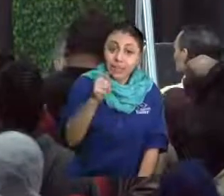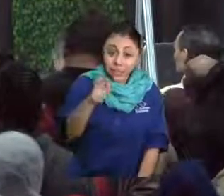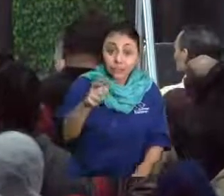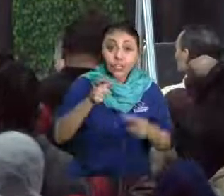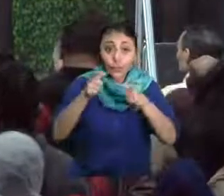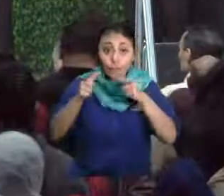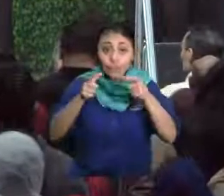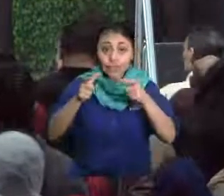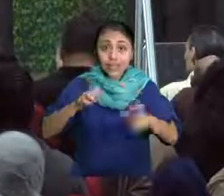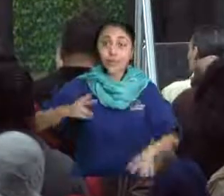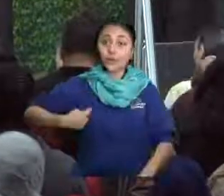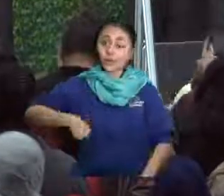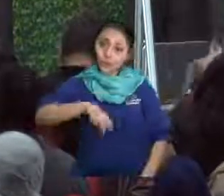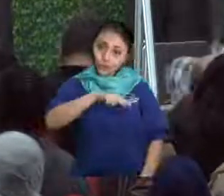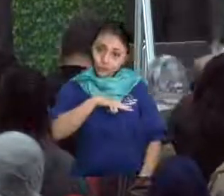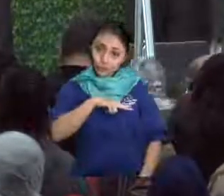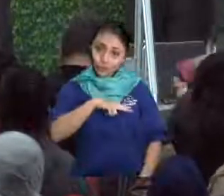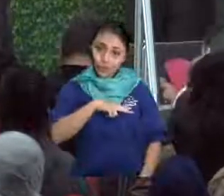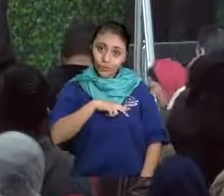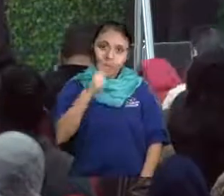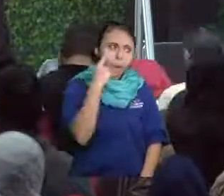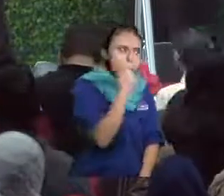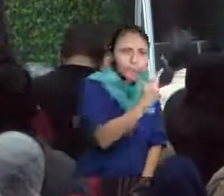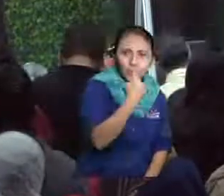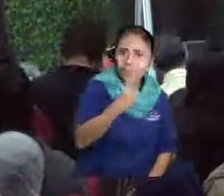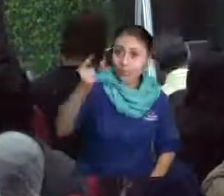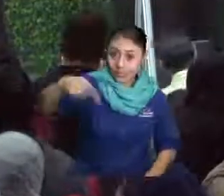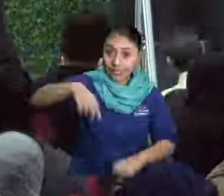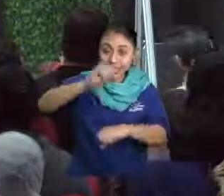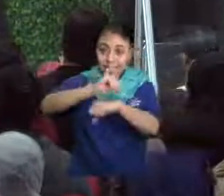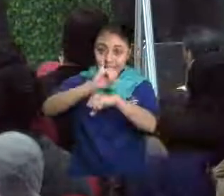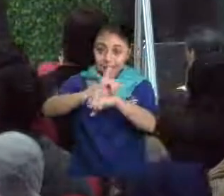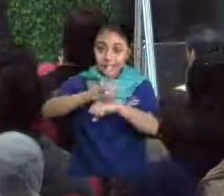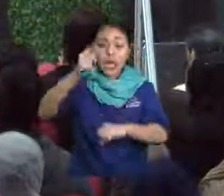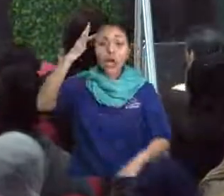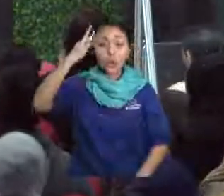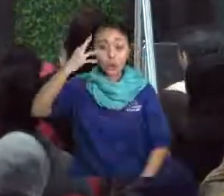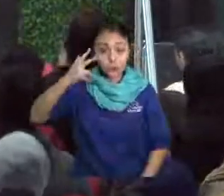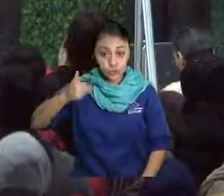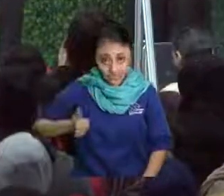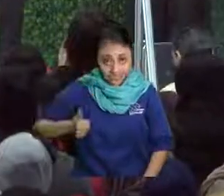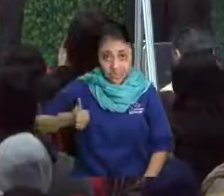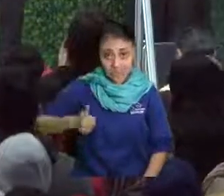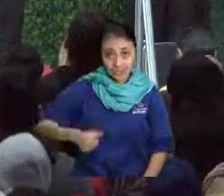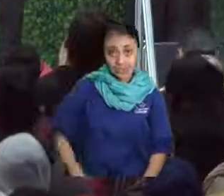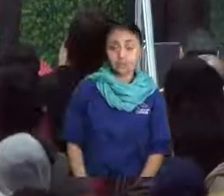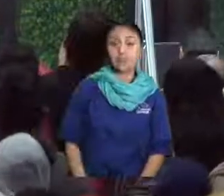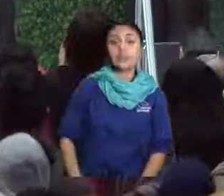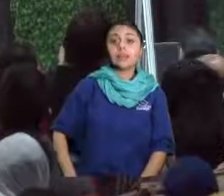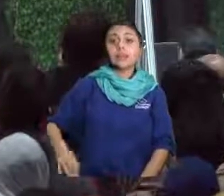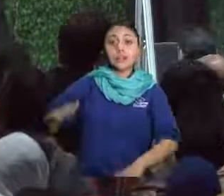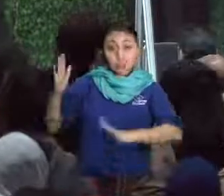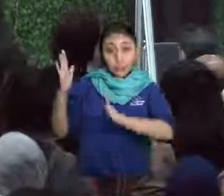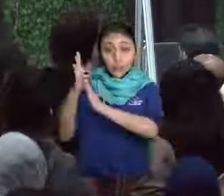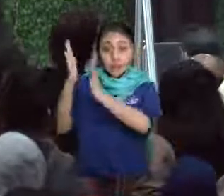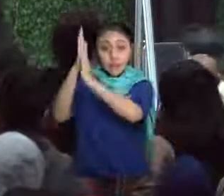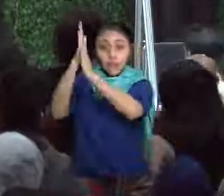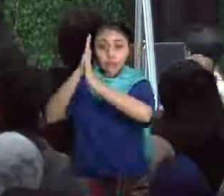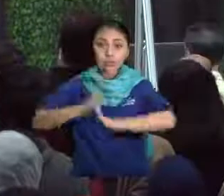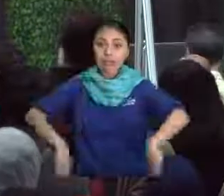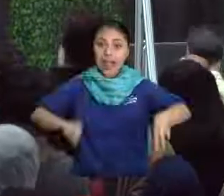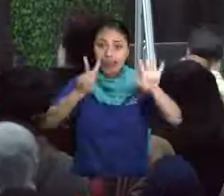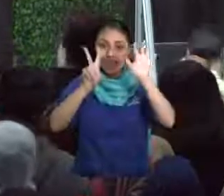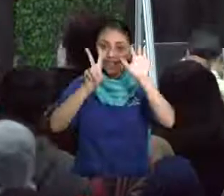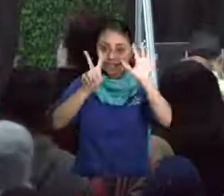nombre del Señor. Qué bueno. Son decisiones que cambian la vida de uno por siempre, por siempre, por